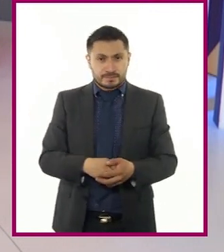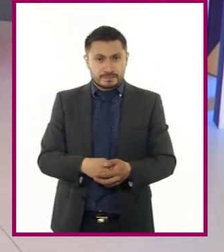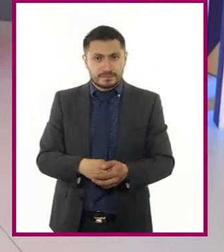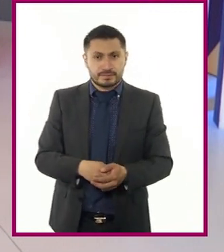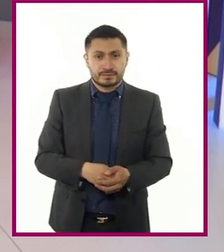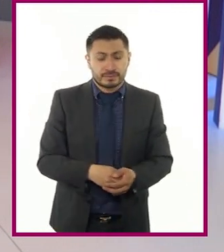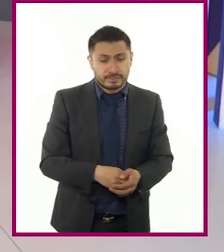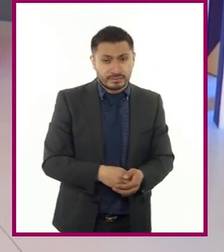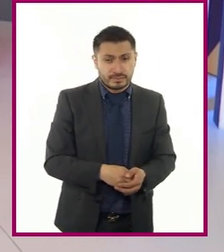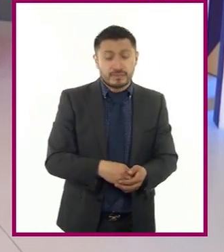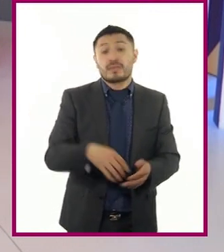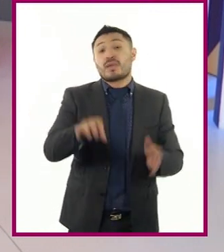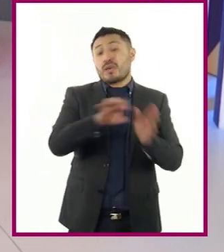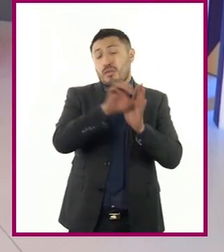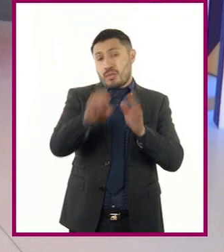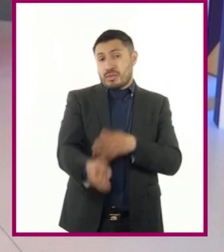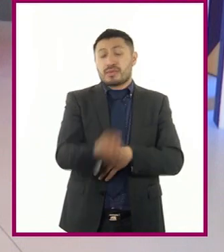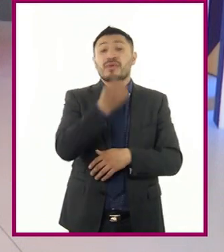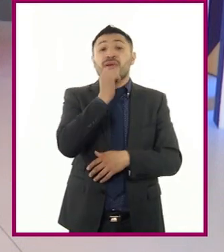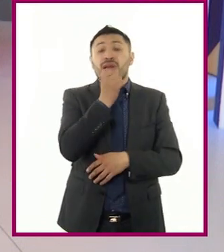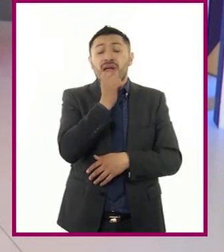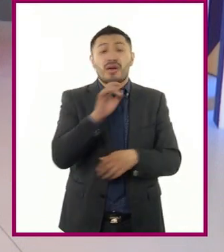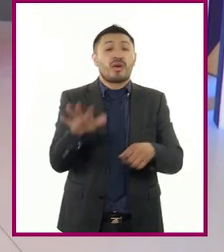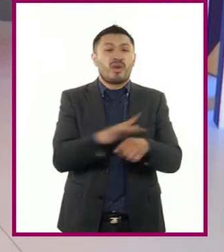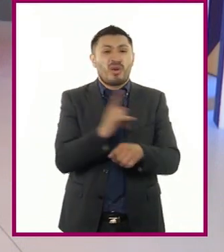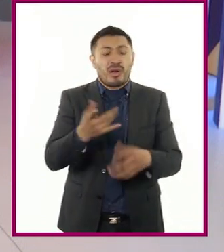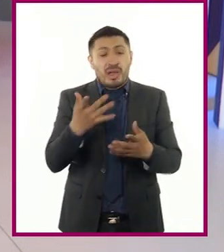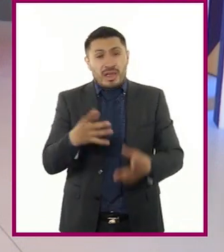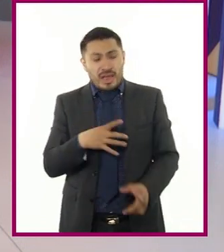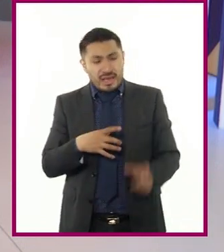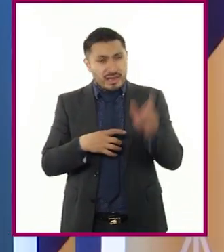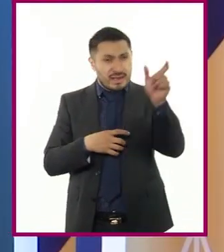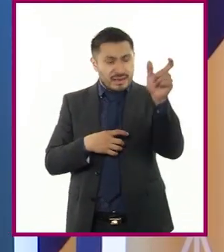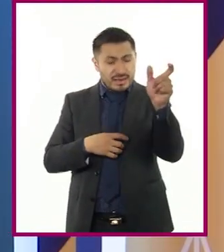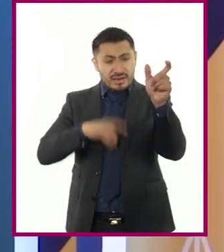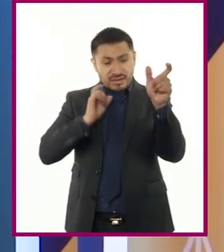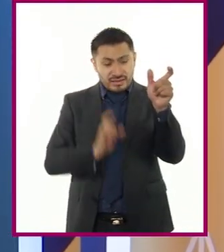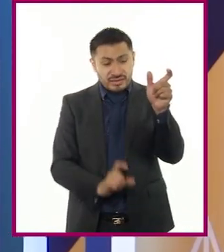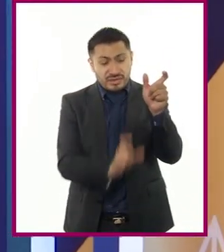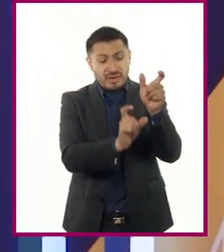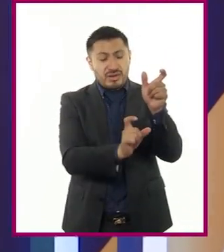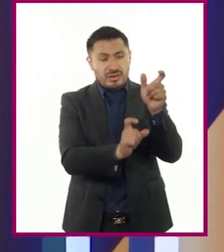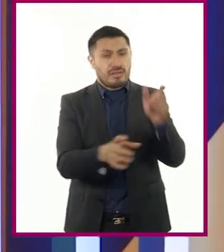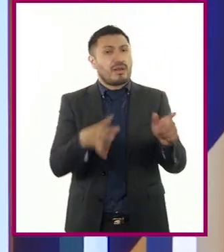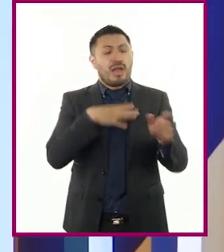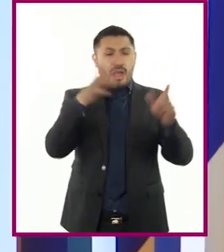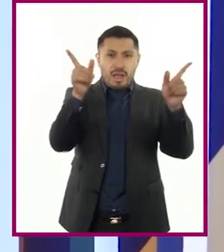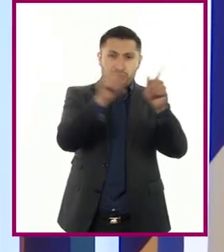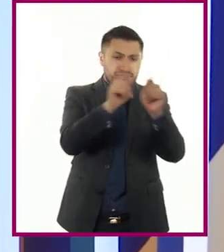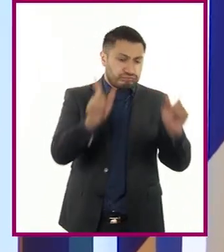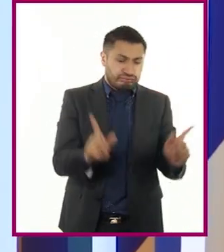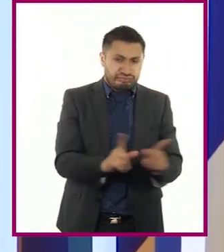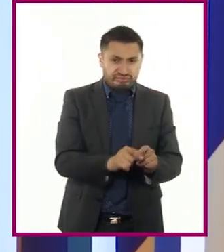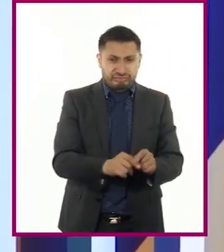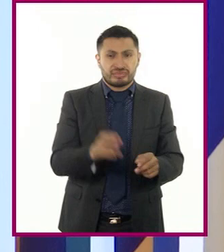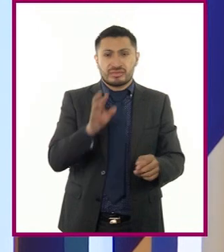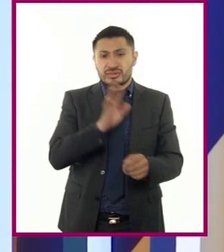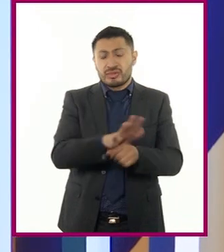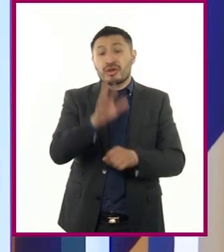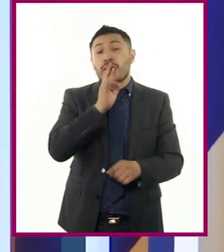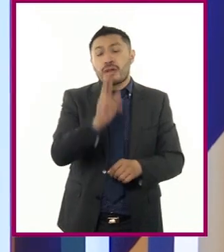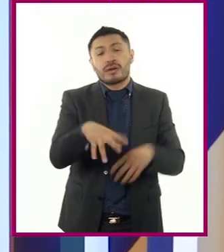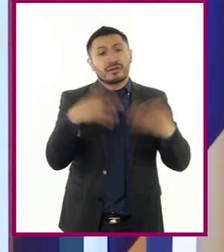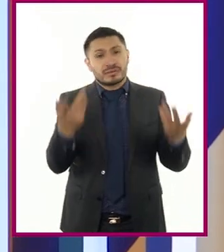se simplifican los segundos porque se encuentran tanto en el numerador como en el denominador, quedando como